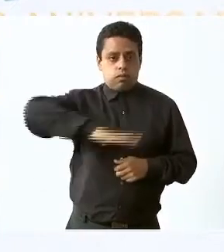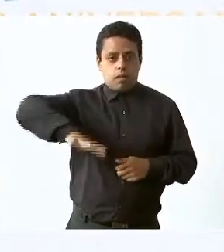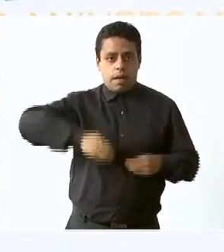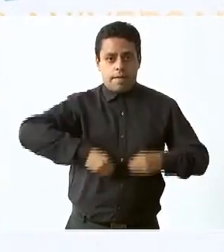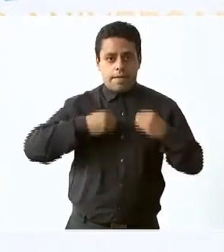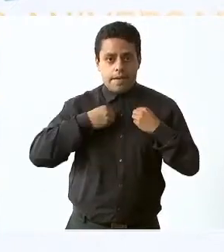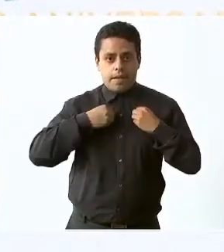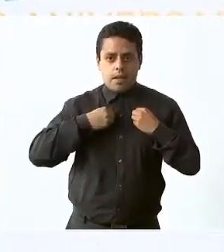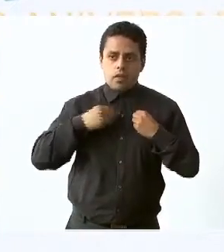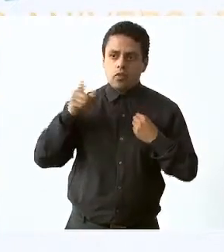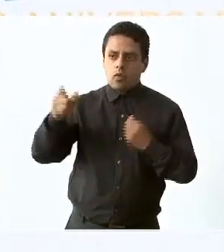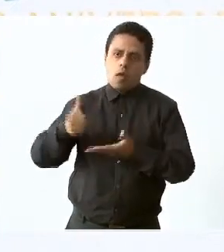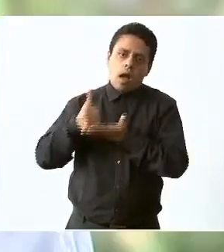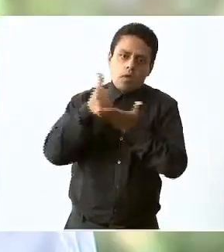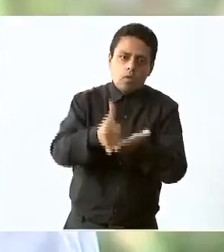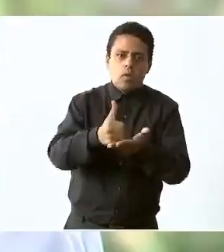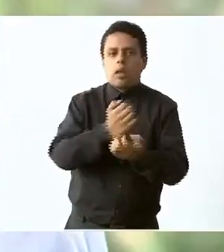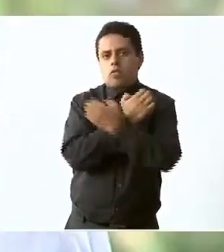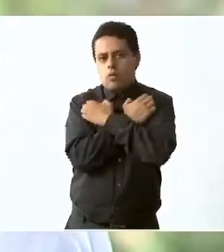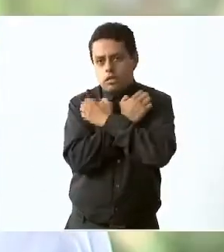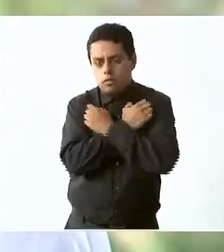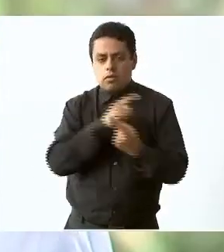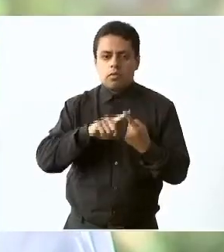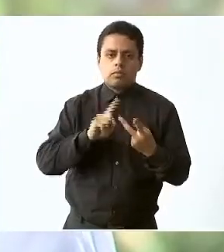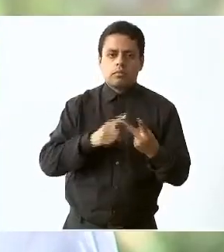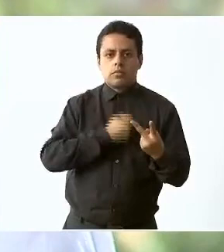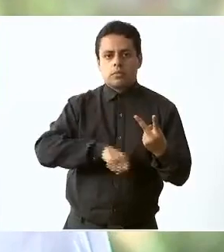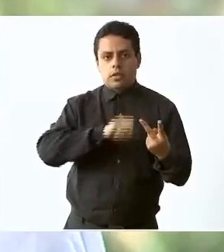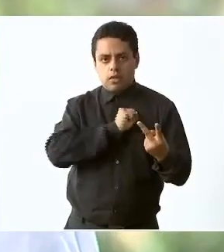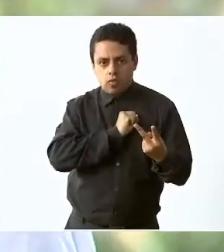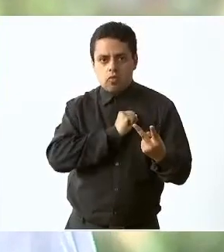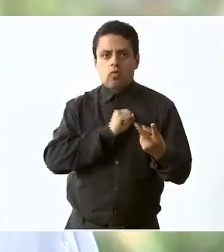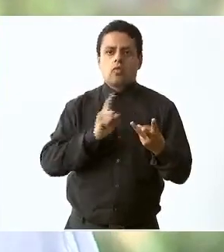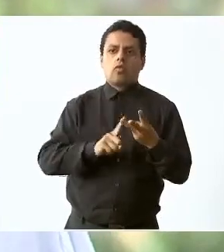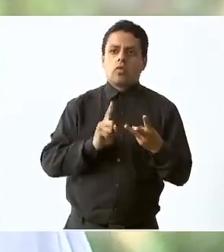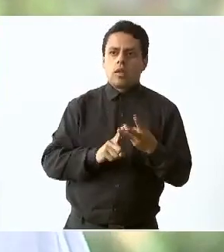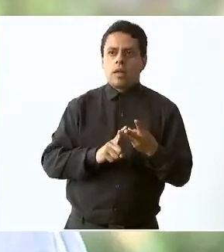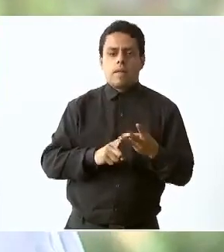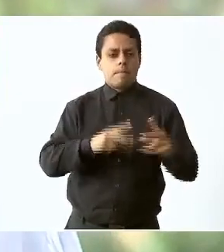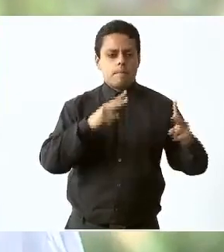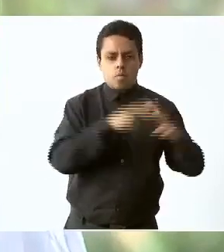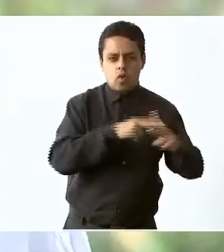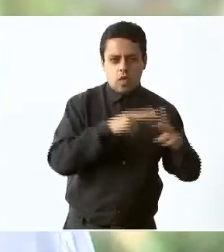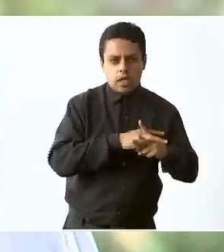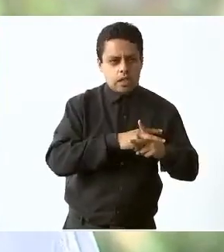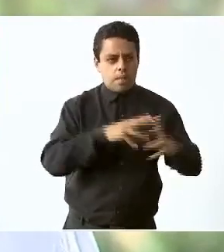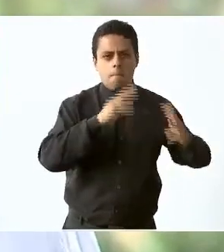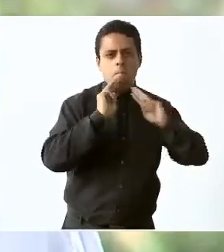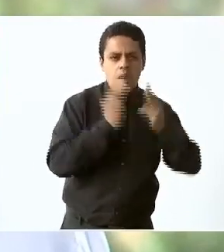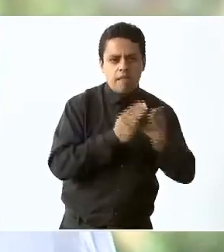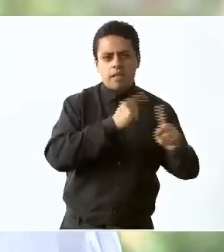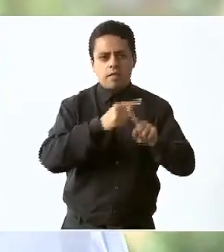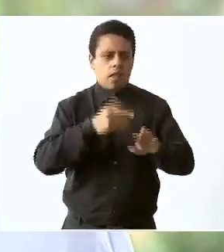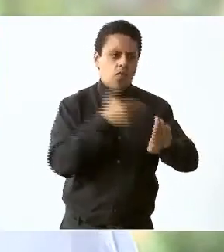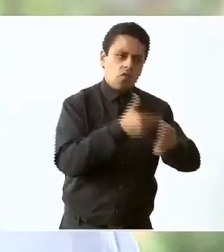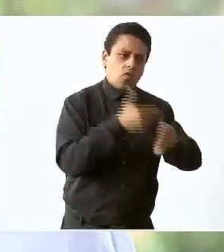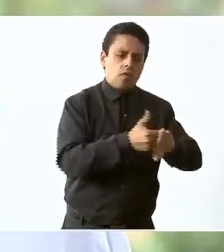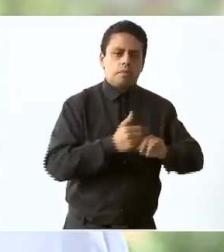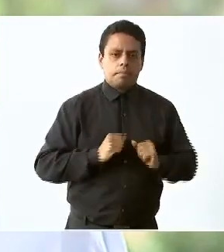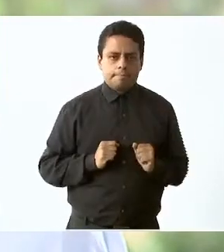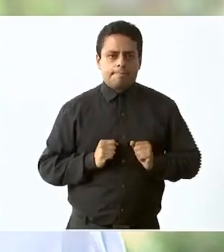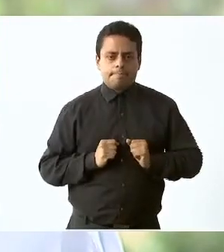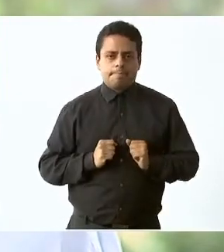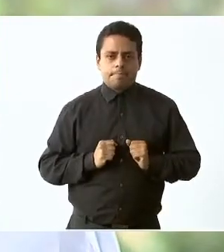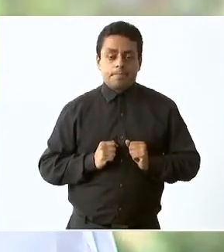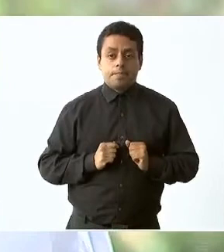en gestiones como la educación, la salud y el combate al crimen organizado. En estos meses que